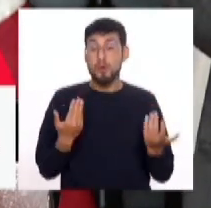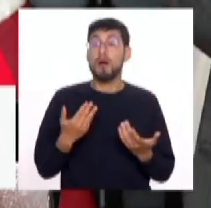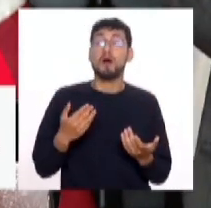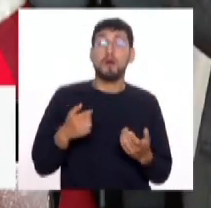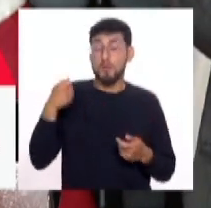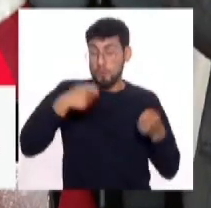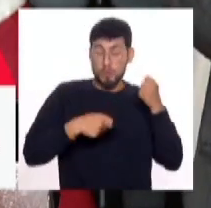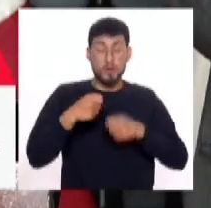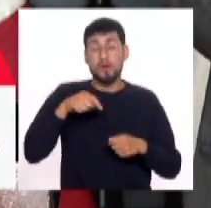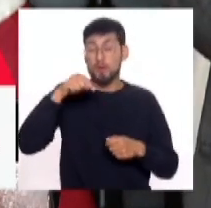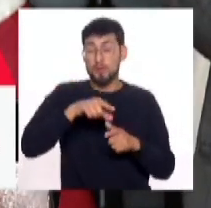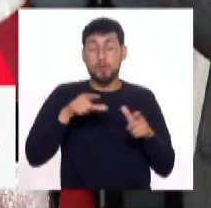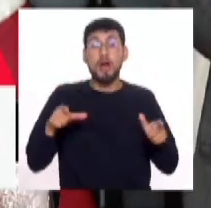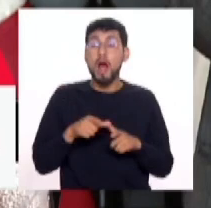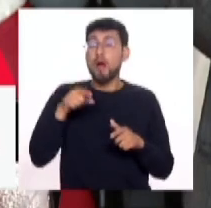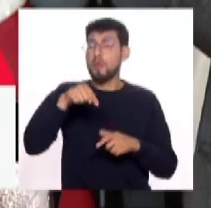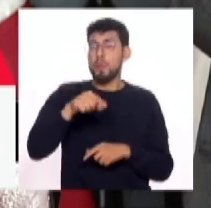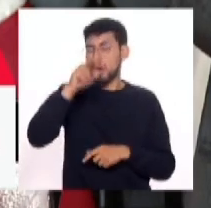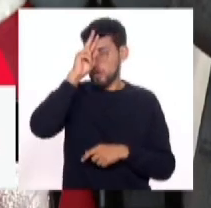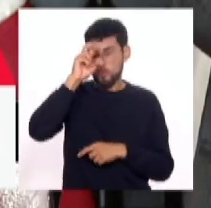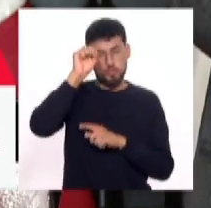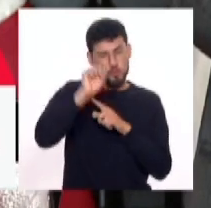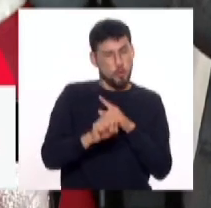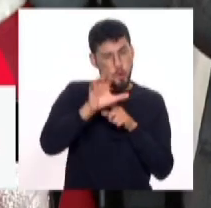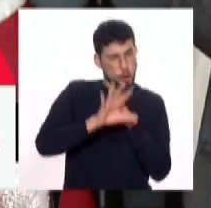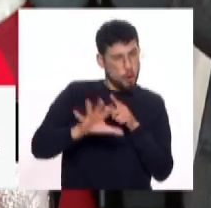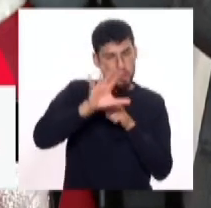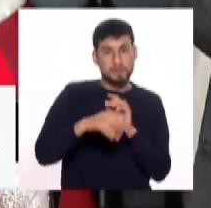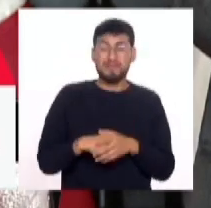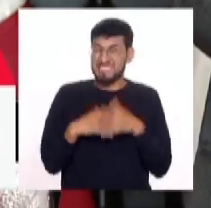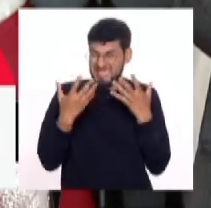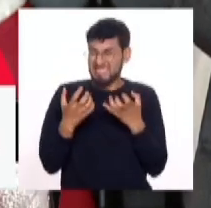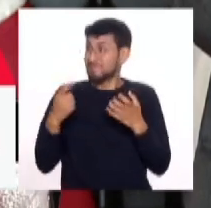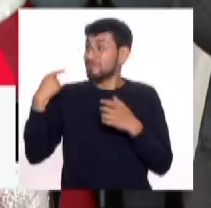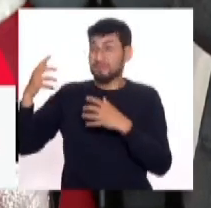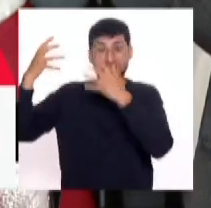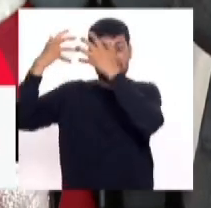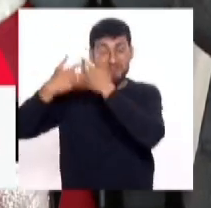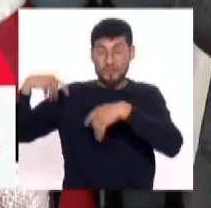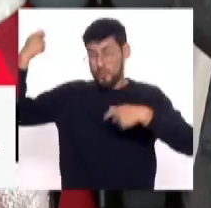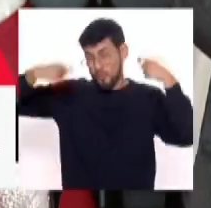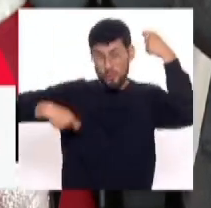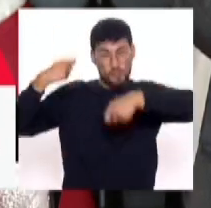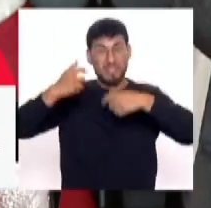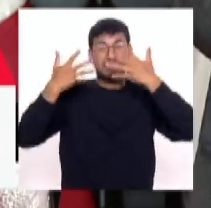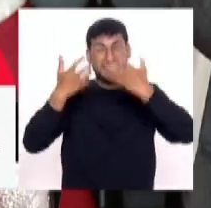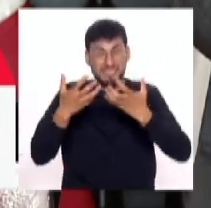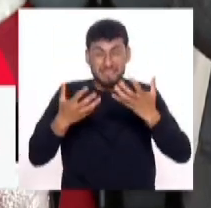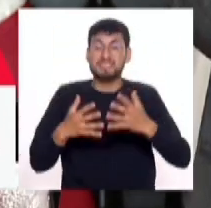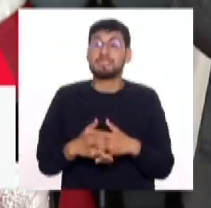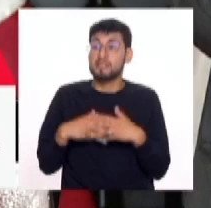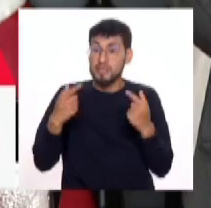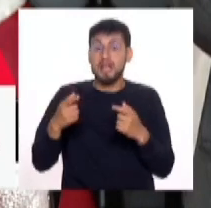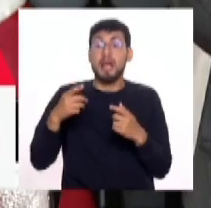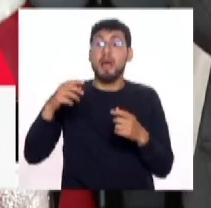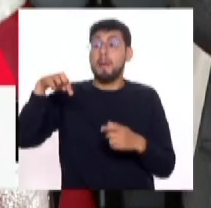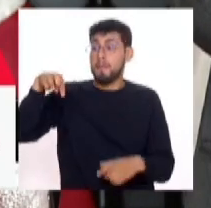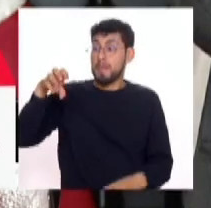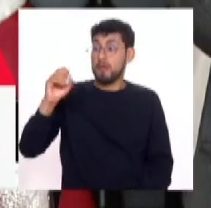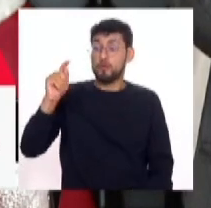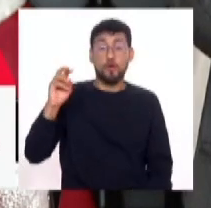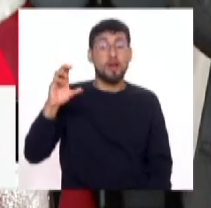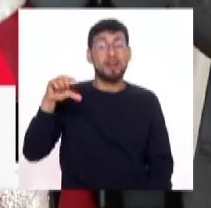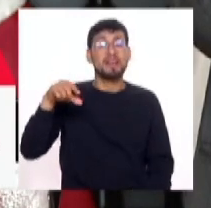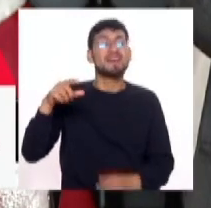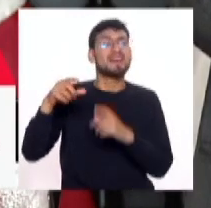inversiones en el sur peruano. Contamos con el interés de inversionistas que quieren desarrollar la petroquímica en el